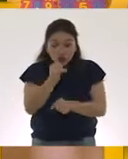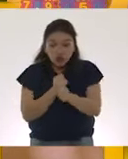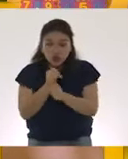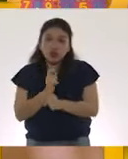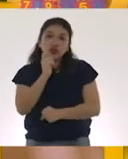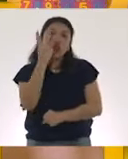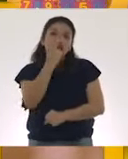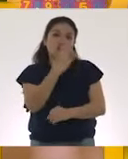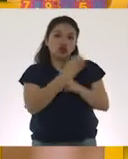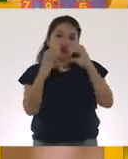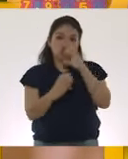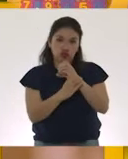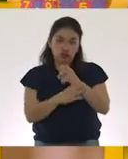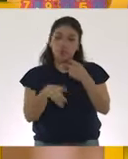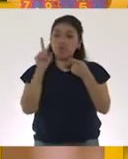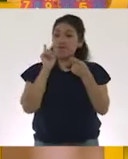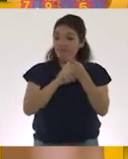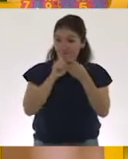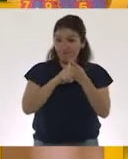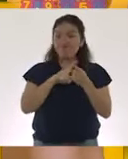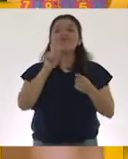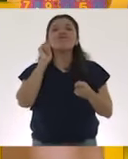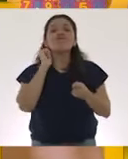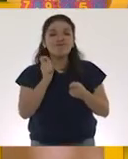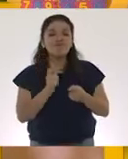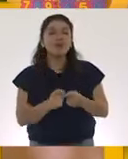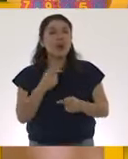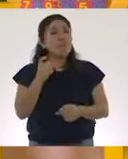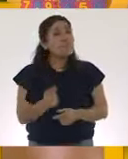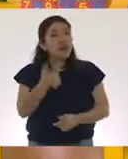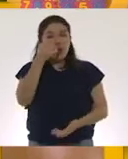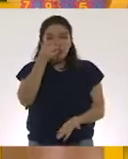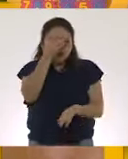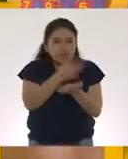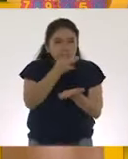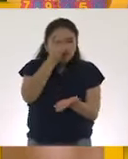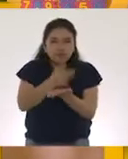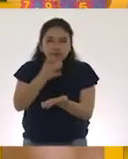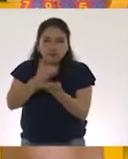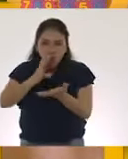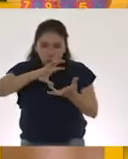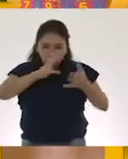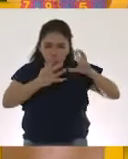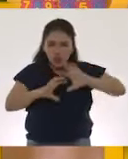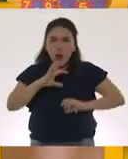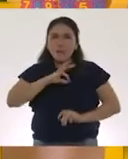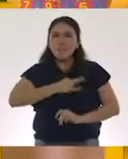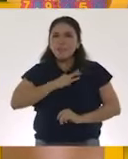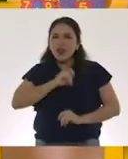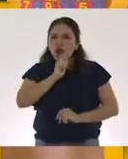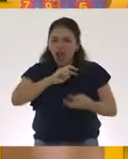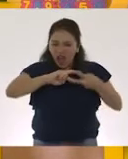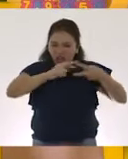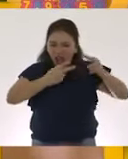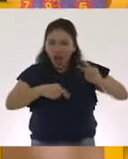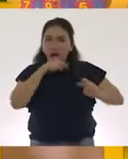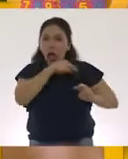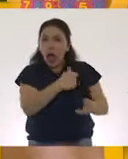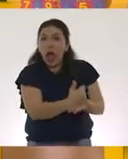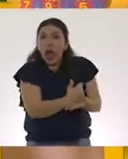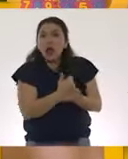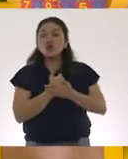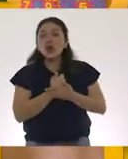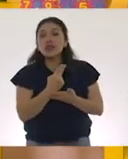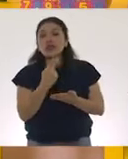grandes fases. La primera es identificar las estructuras de este virus que, precisamente, nos van a ayudar